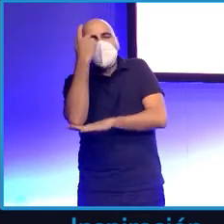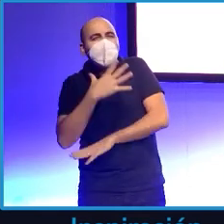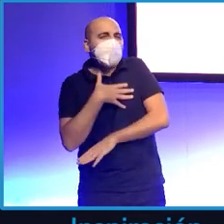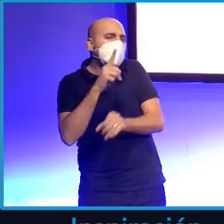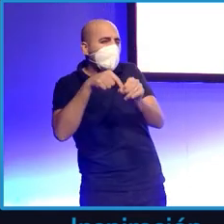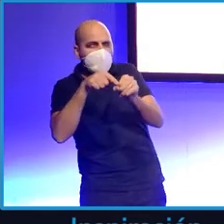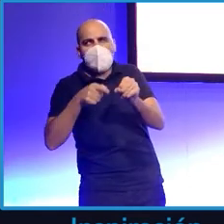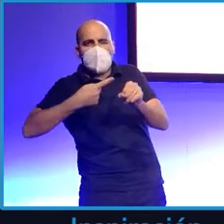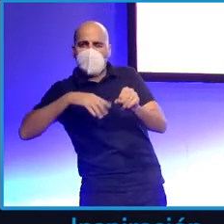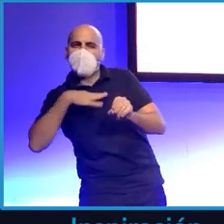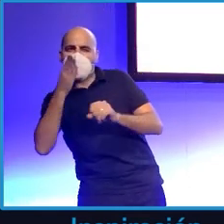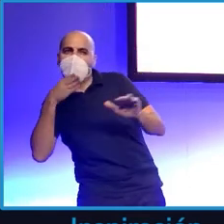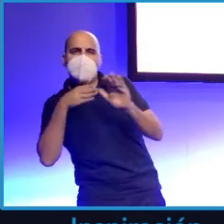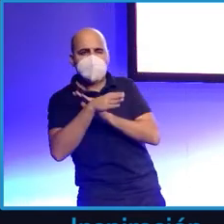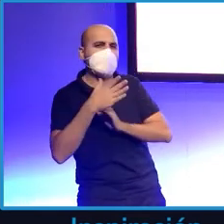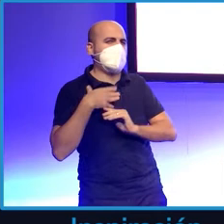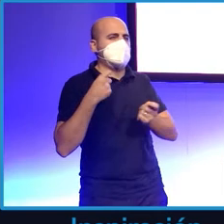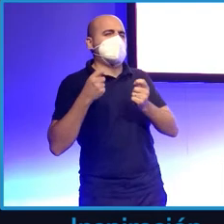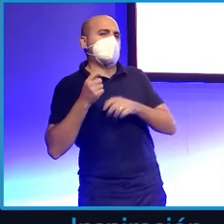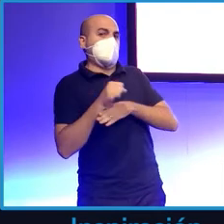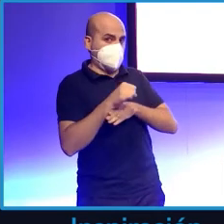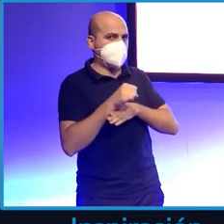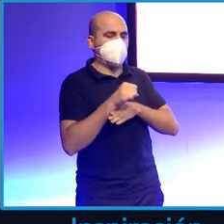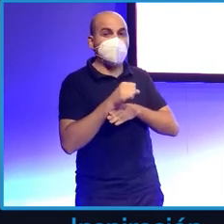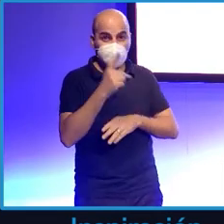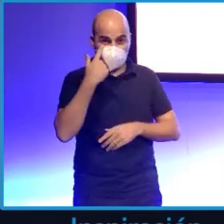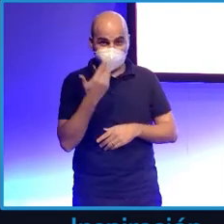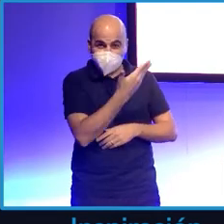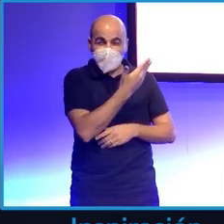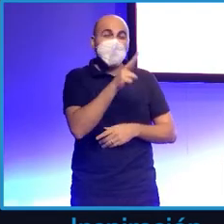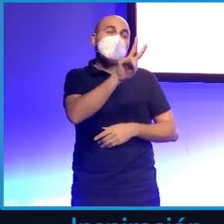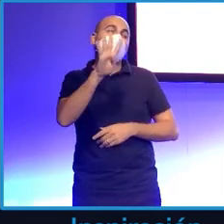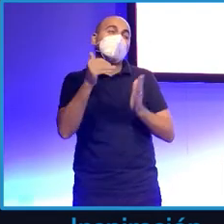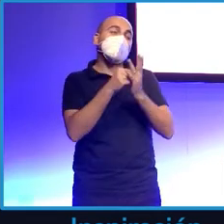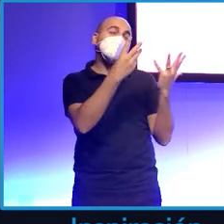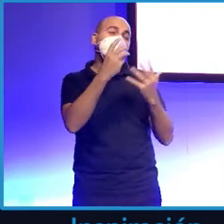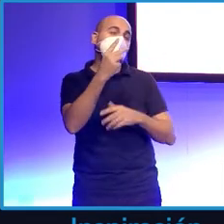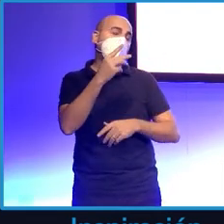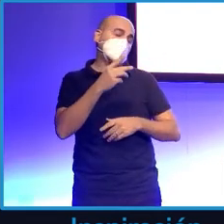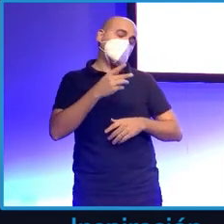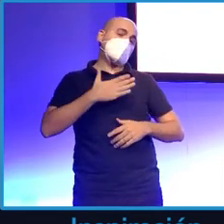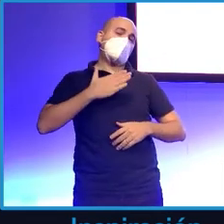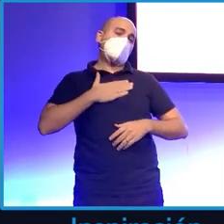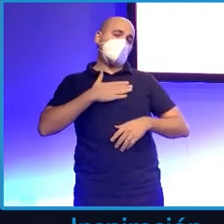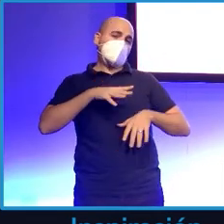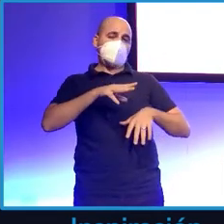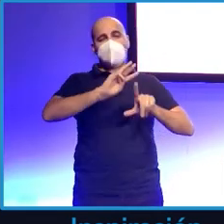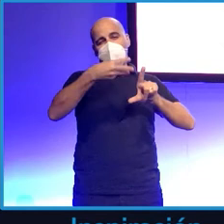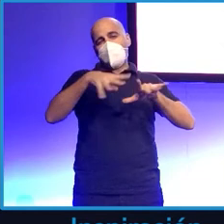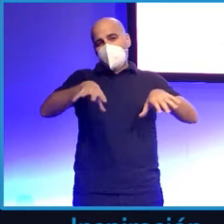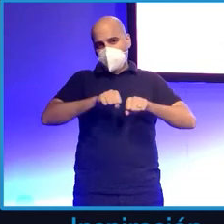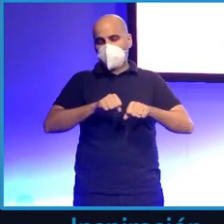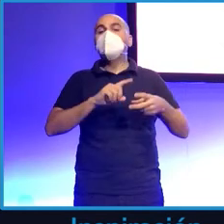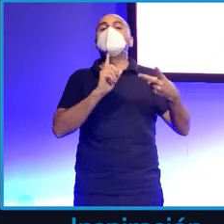en alguna búsqueda bastante potente pero fijaros 24.800 dominios 36.900 o sea casi 40 mil webs que le